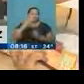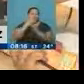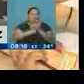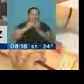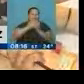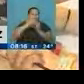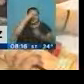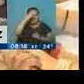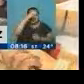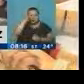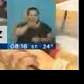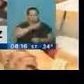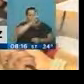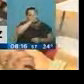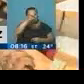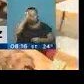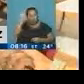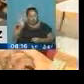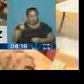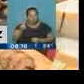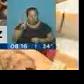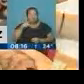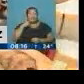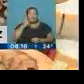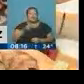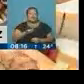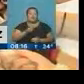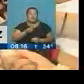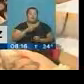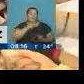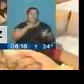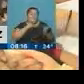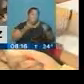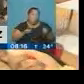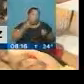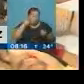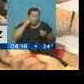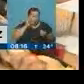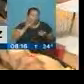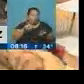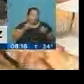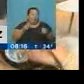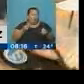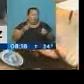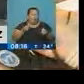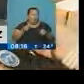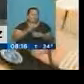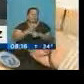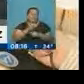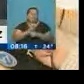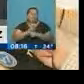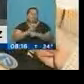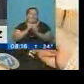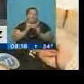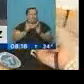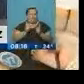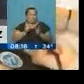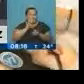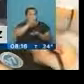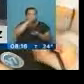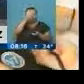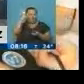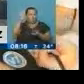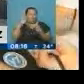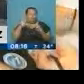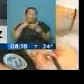descontándose ese 15%. ¿Qué es lo que se supone y que se ve con toda claridad? No se puede seguir sosteniendo esa detracción